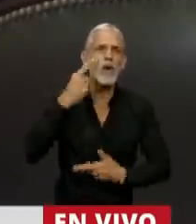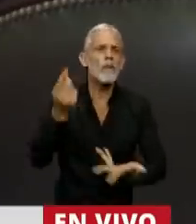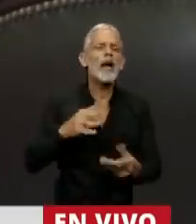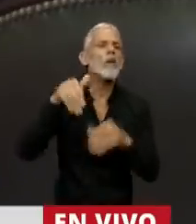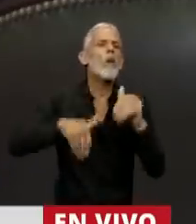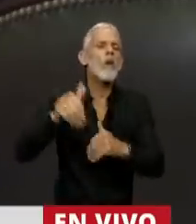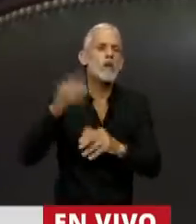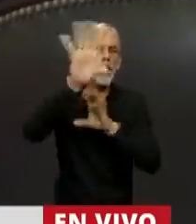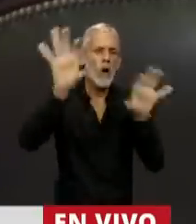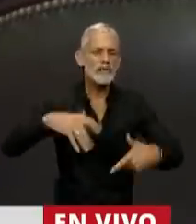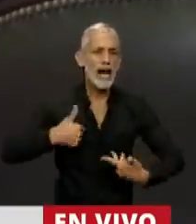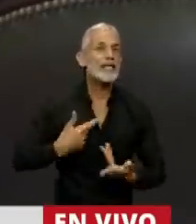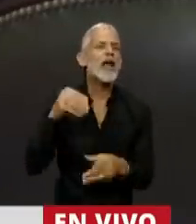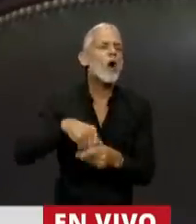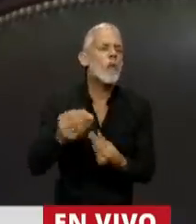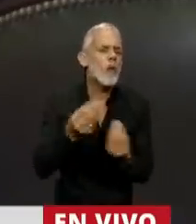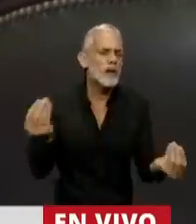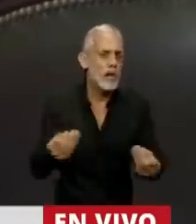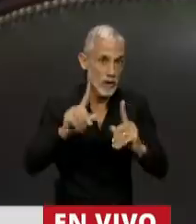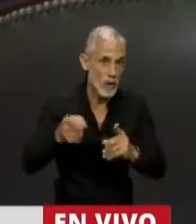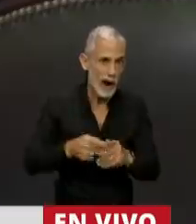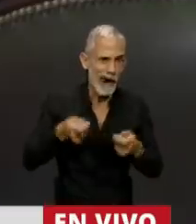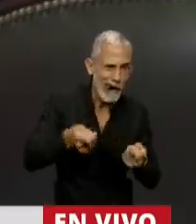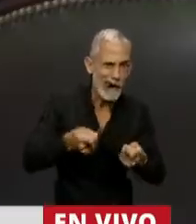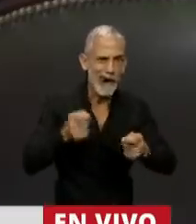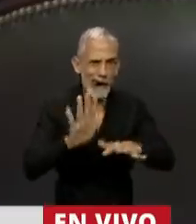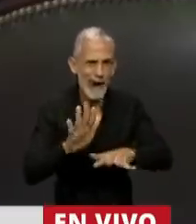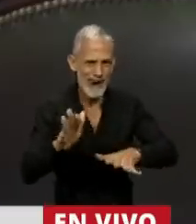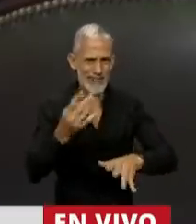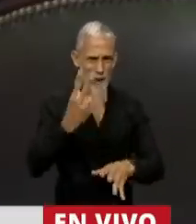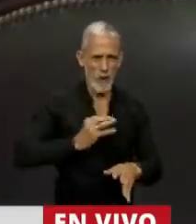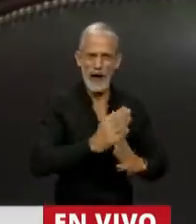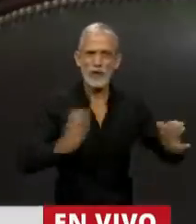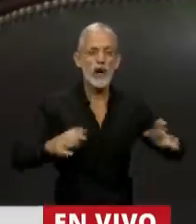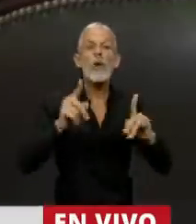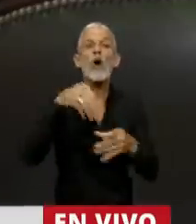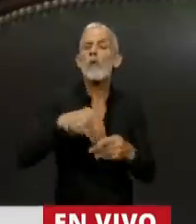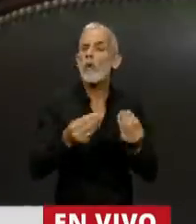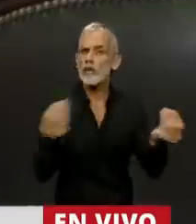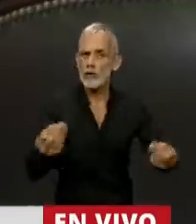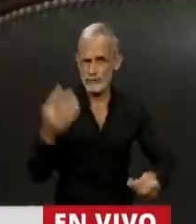cómo votaron las provincias argentinas a pesar de los aprietes y de todo lo que sucedió en estos 4 años.